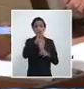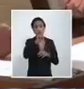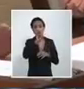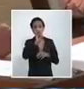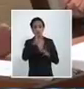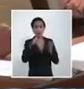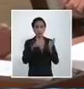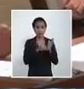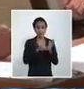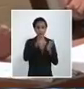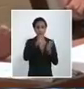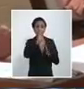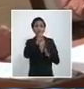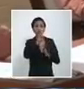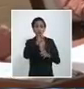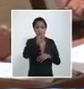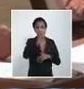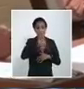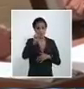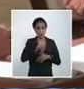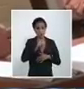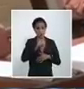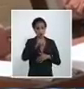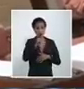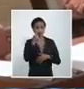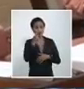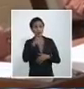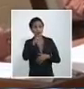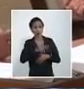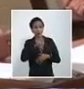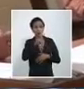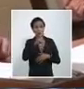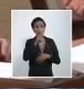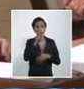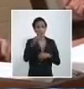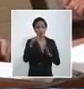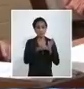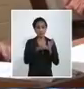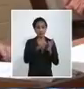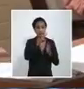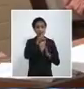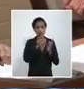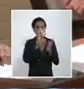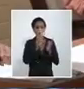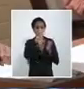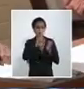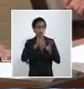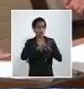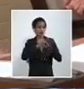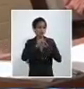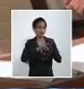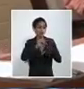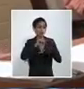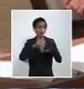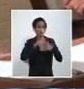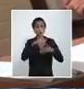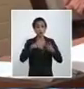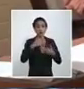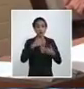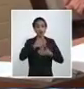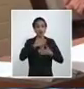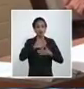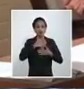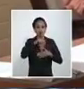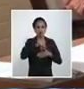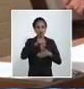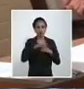3.517.439 personas. Y siguen pesquisando. 31.984 pacientes con sintomatología respiratoria. ¿Sí? Está